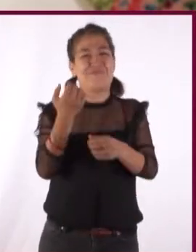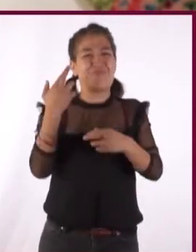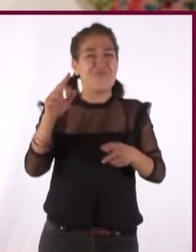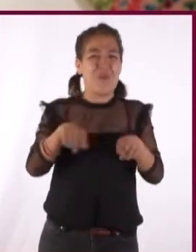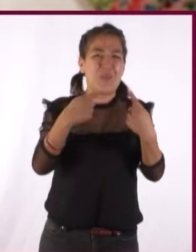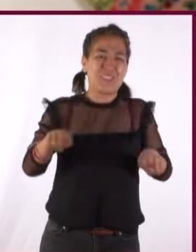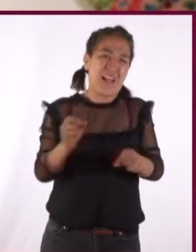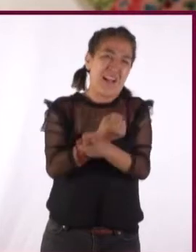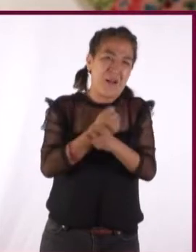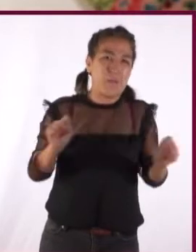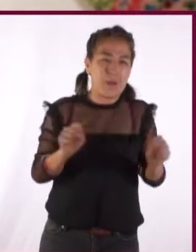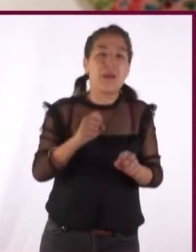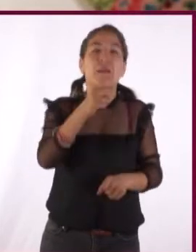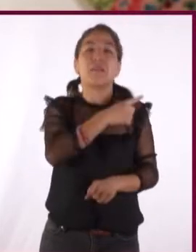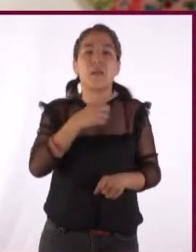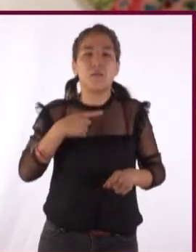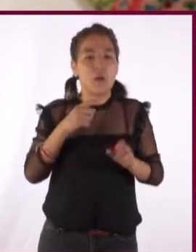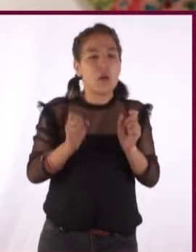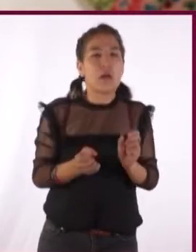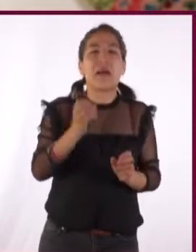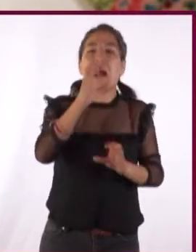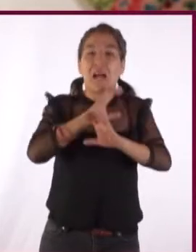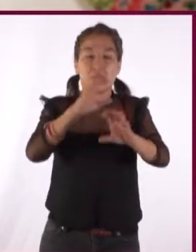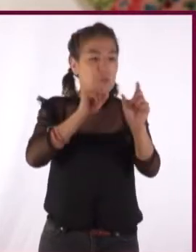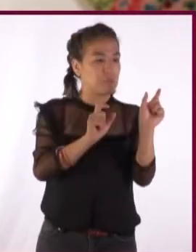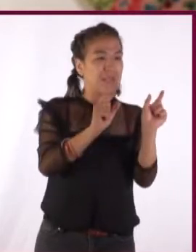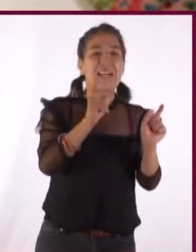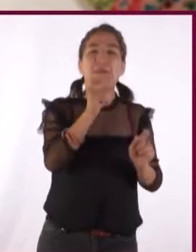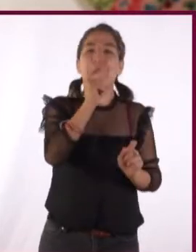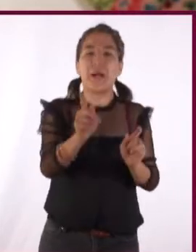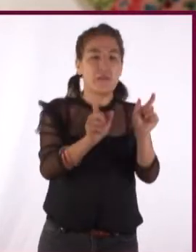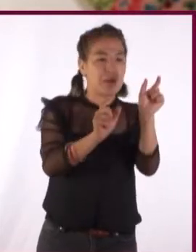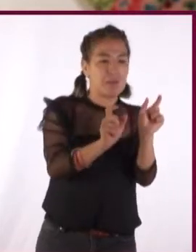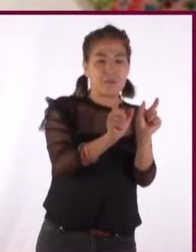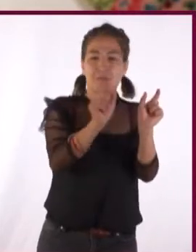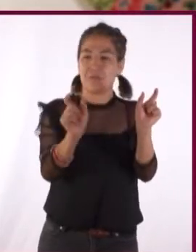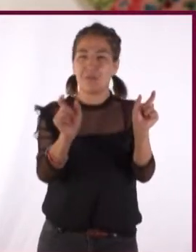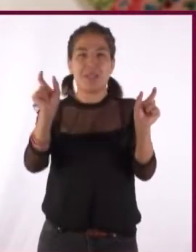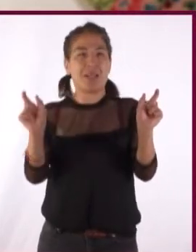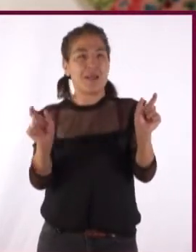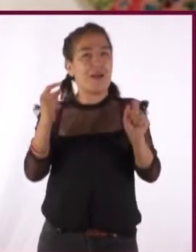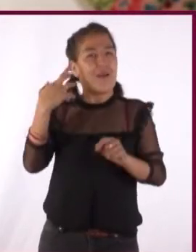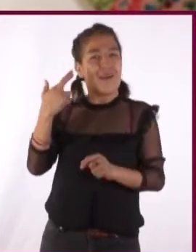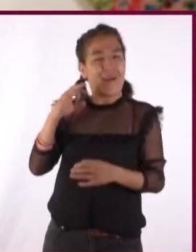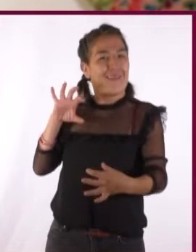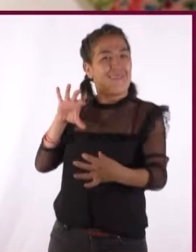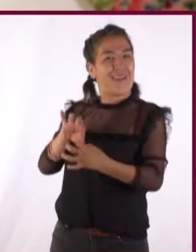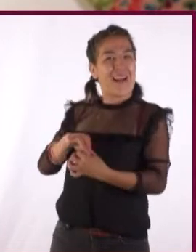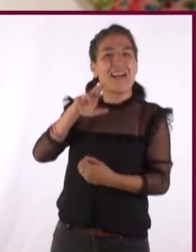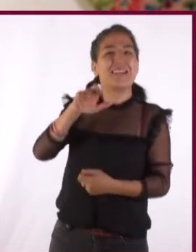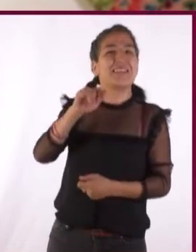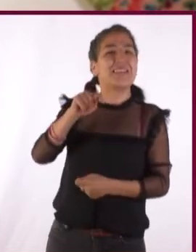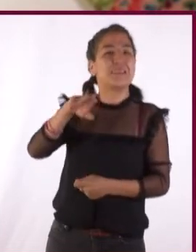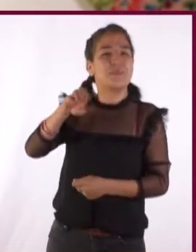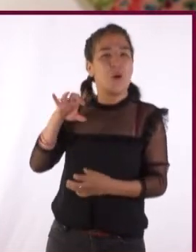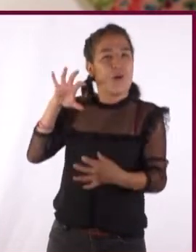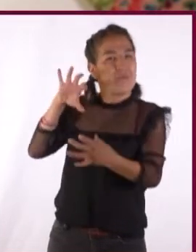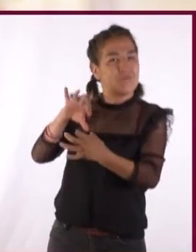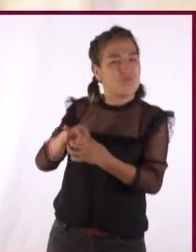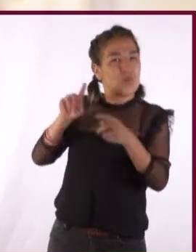Pero cada cuánto tiene que durar las estrofas, ¿no? Nosotros no nos fijamos en las estrofas, pero captamos un ritmo,